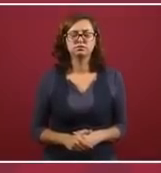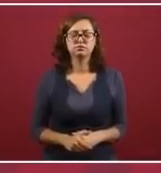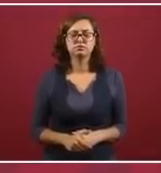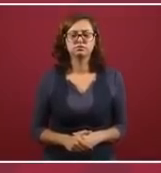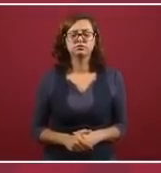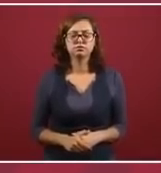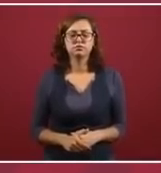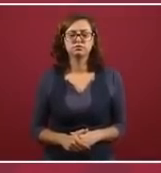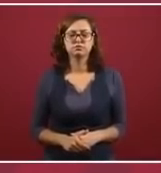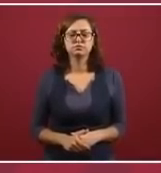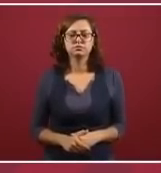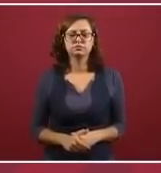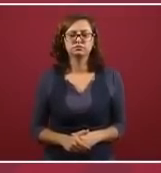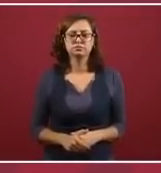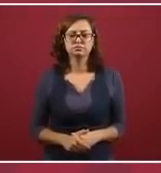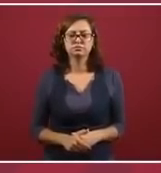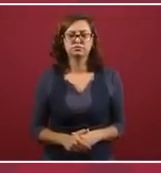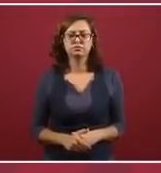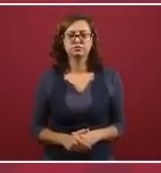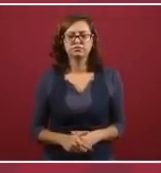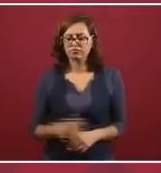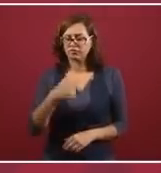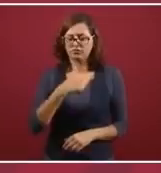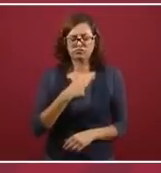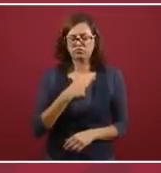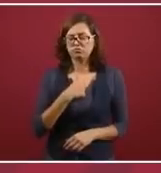estaría en contra